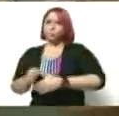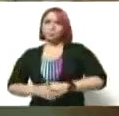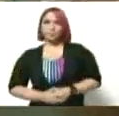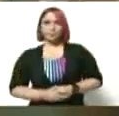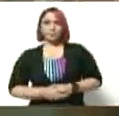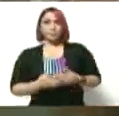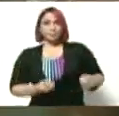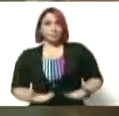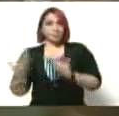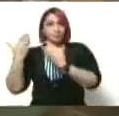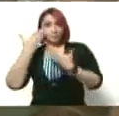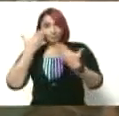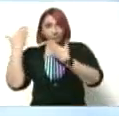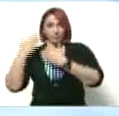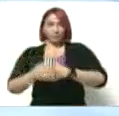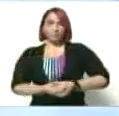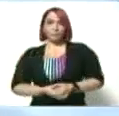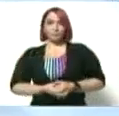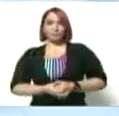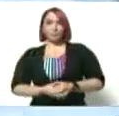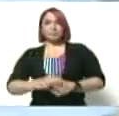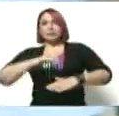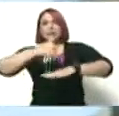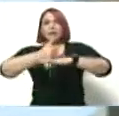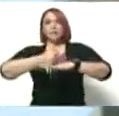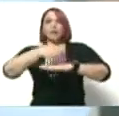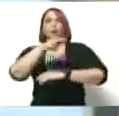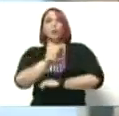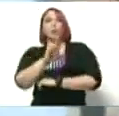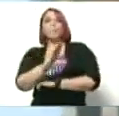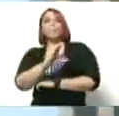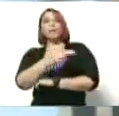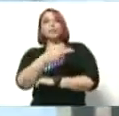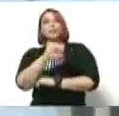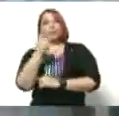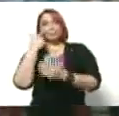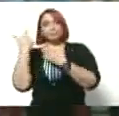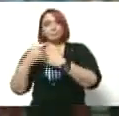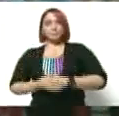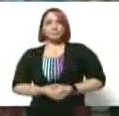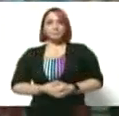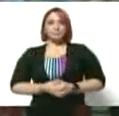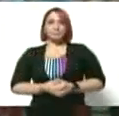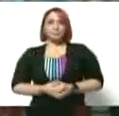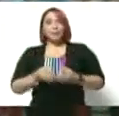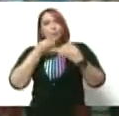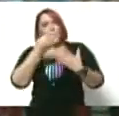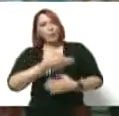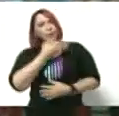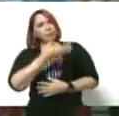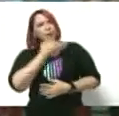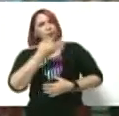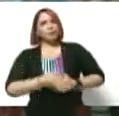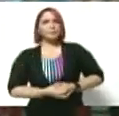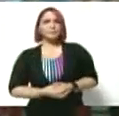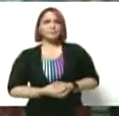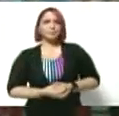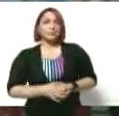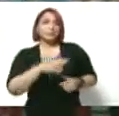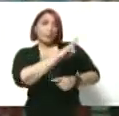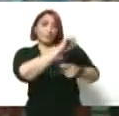pase a la señora lucía lima jefa de la ub che rodríguez domínguez buena estar buenas tardes